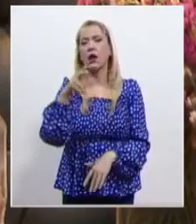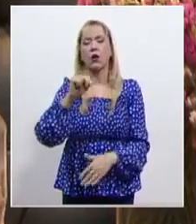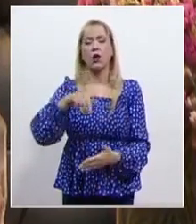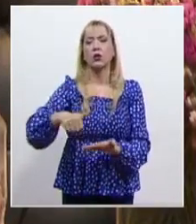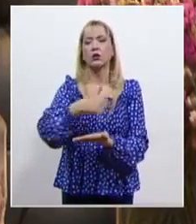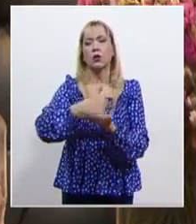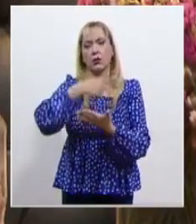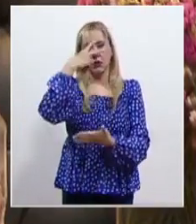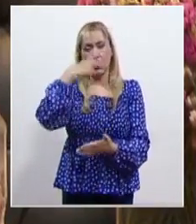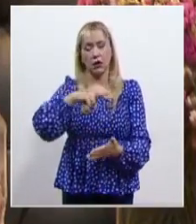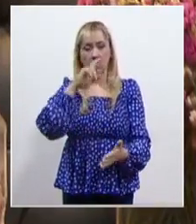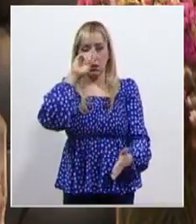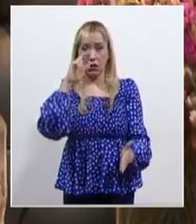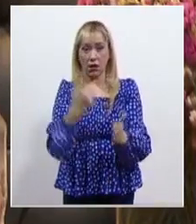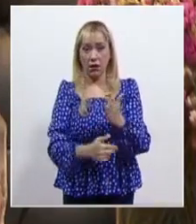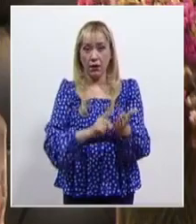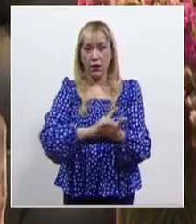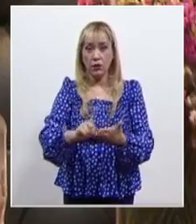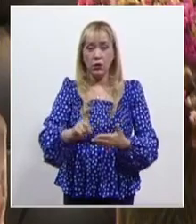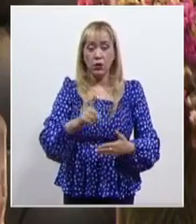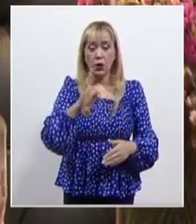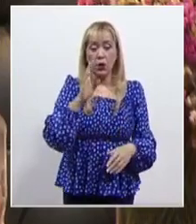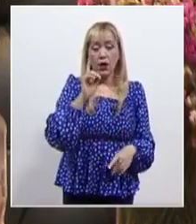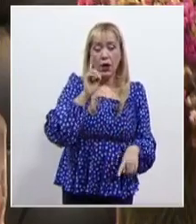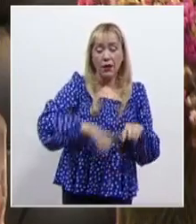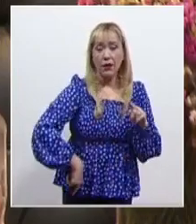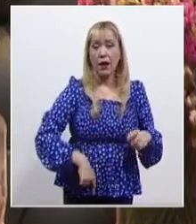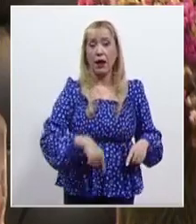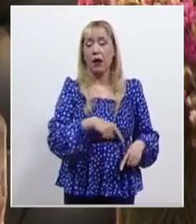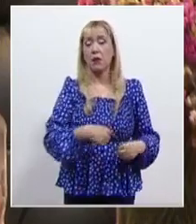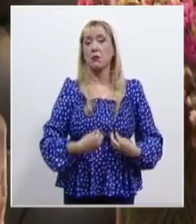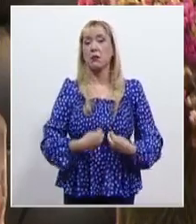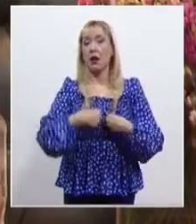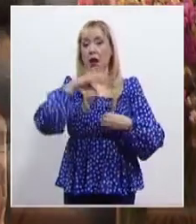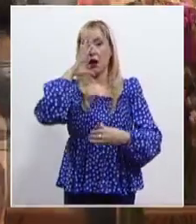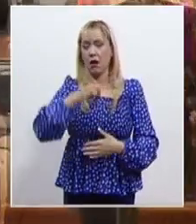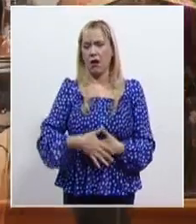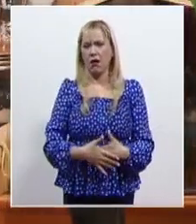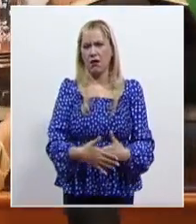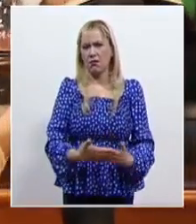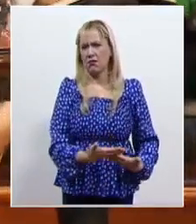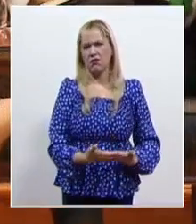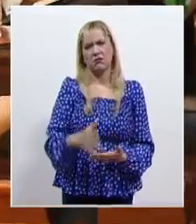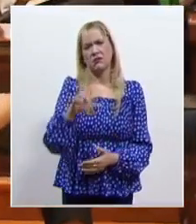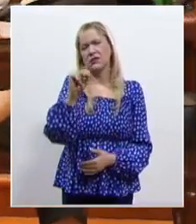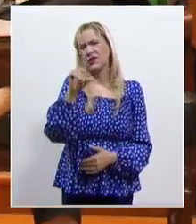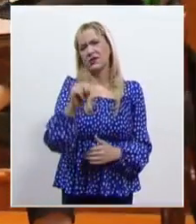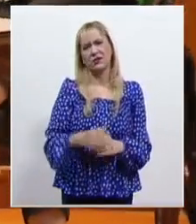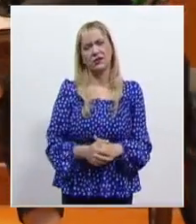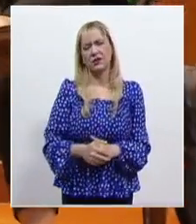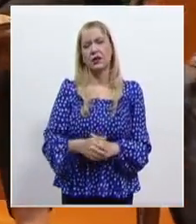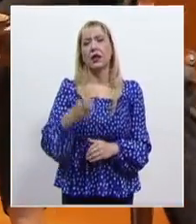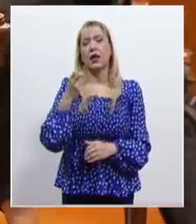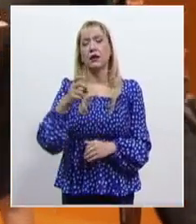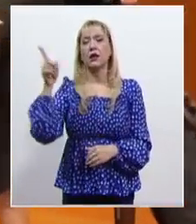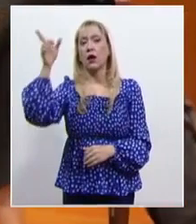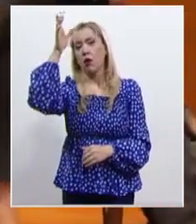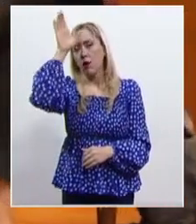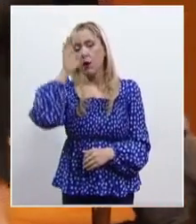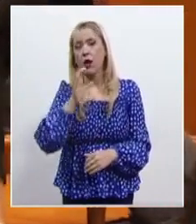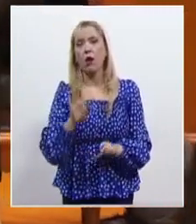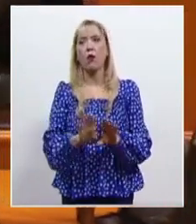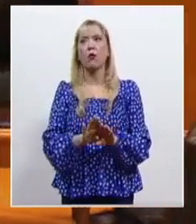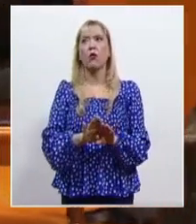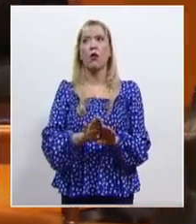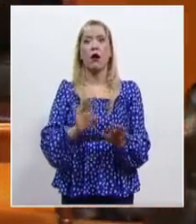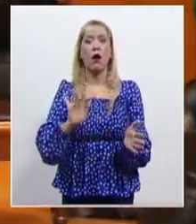derecho a la vida. Sentencia que, junto a las relacionadas con el caso de Coahuila y la que canceló la criminalización del aborto a nivel